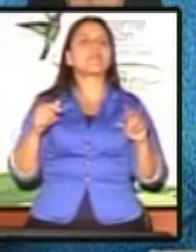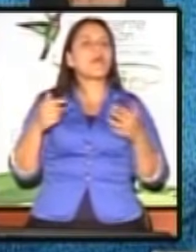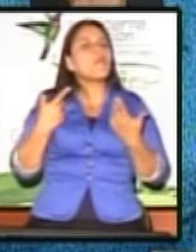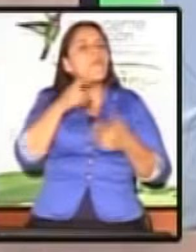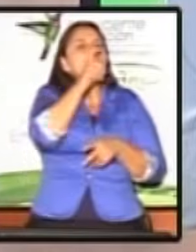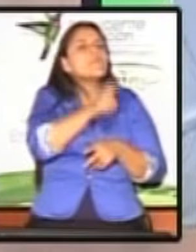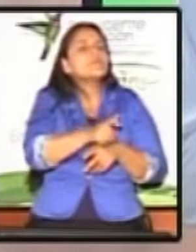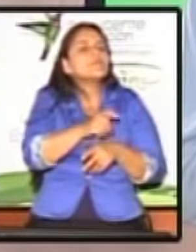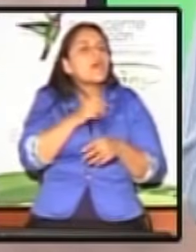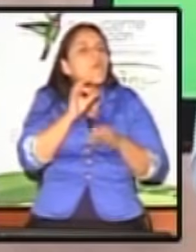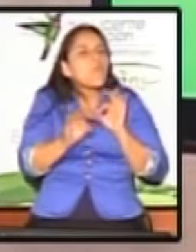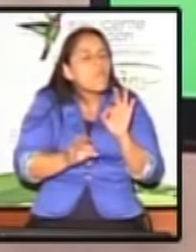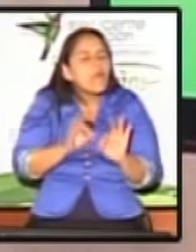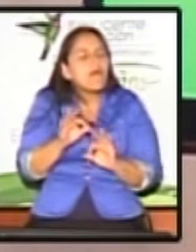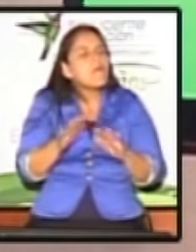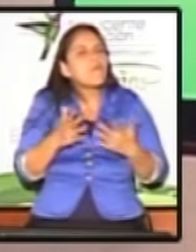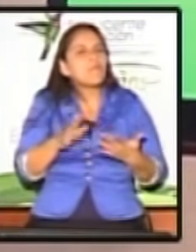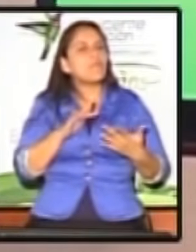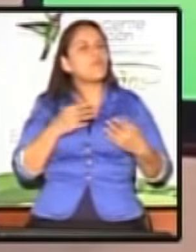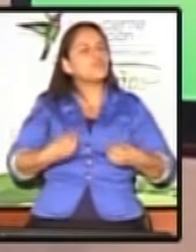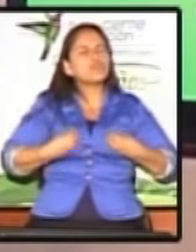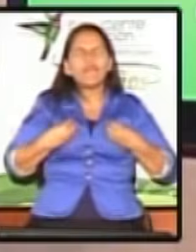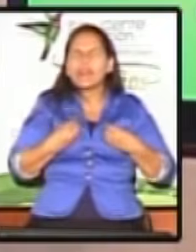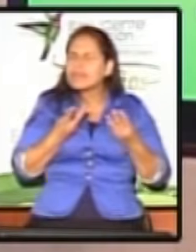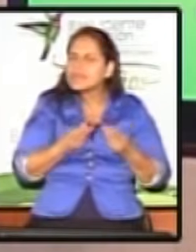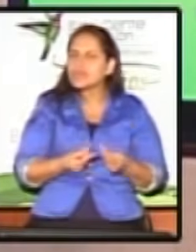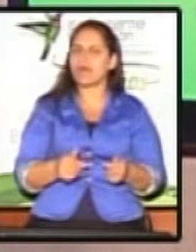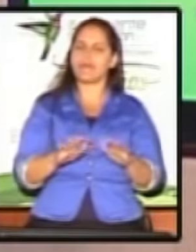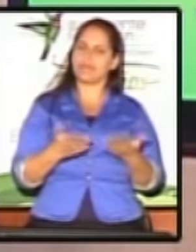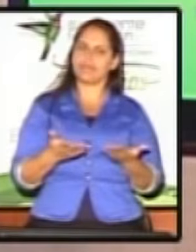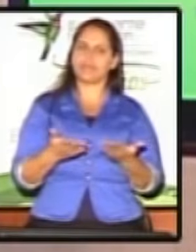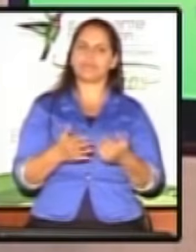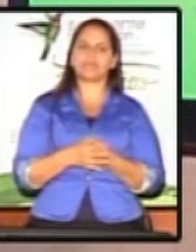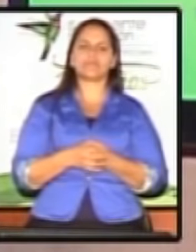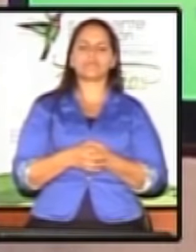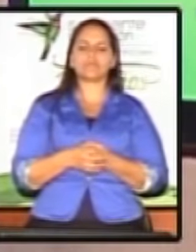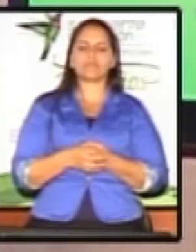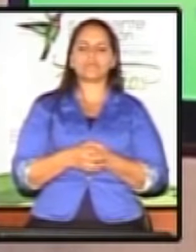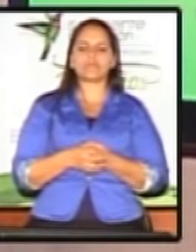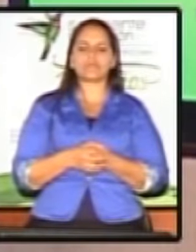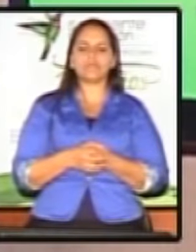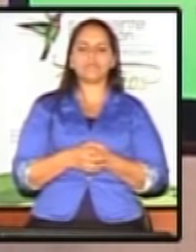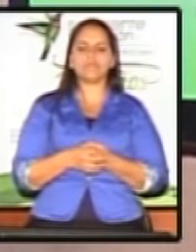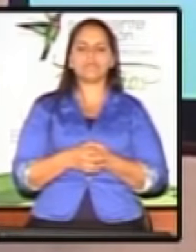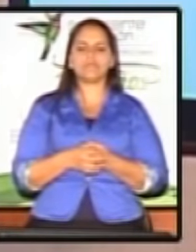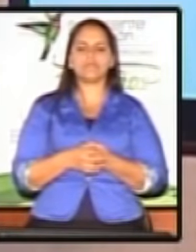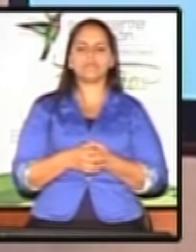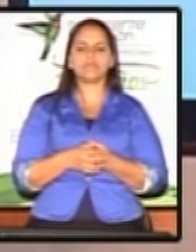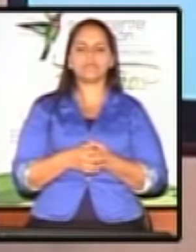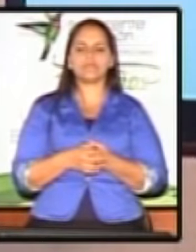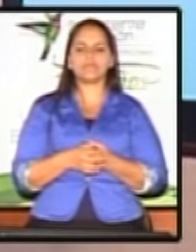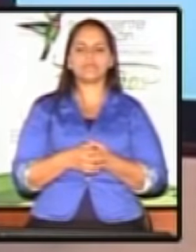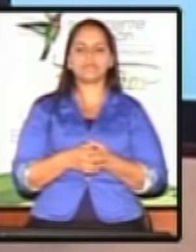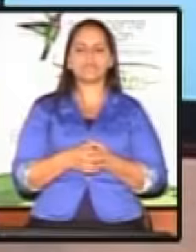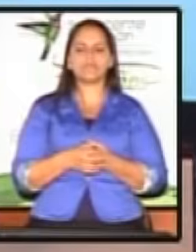paliativo. En ese momento la realidad fue vamos a hablar de un ser que muchas veces